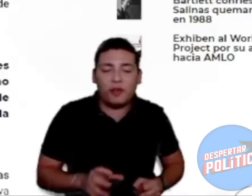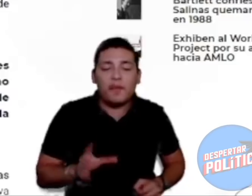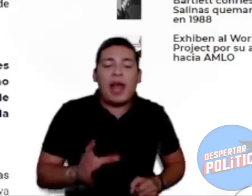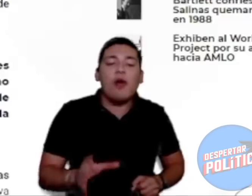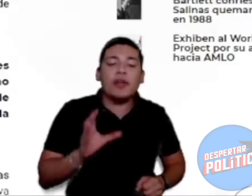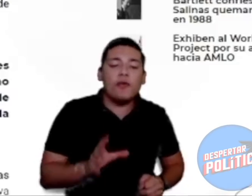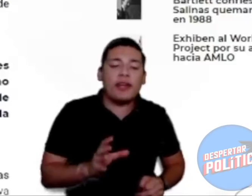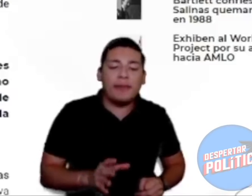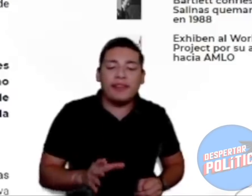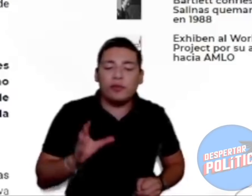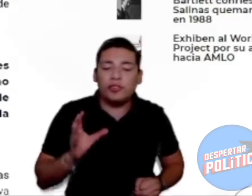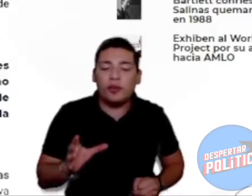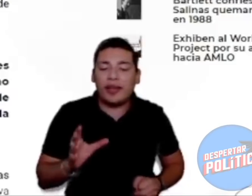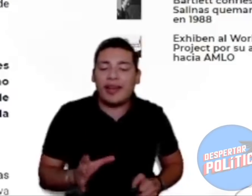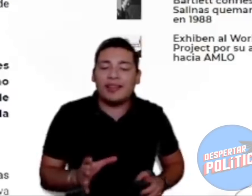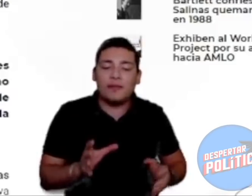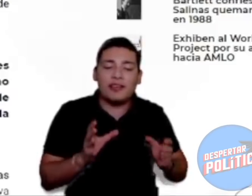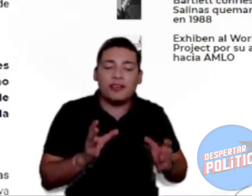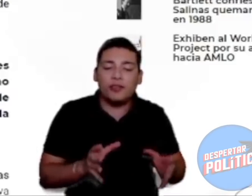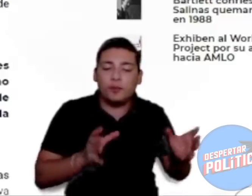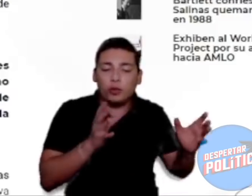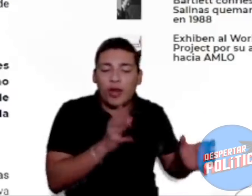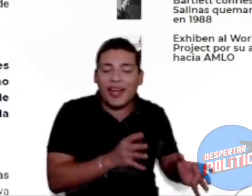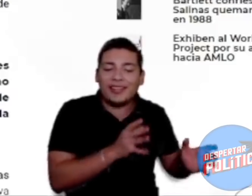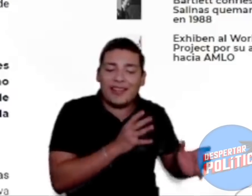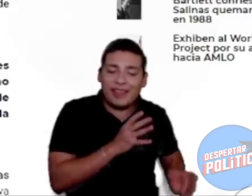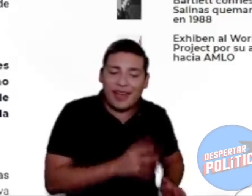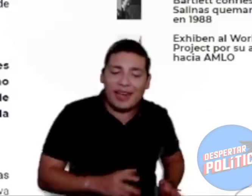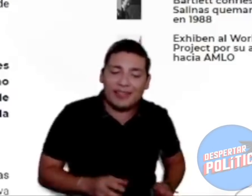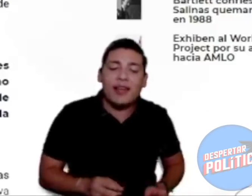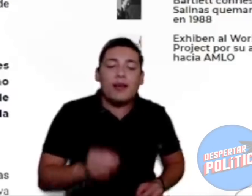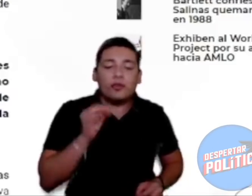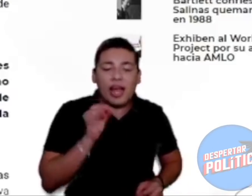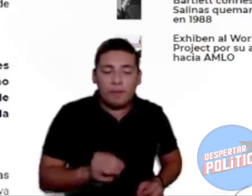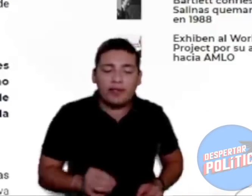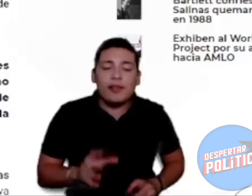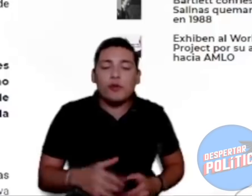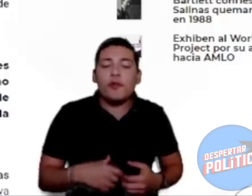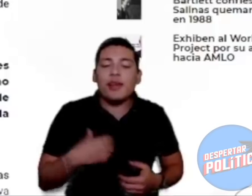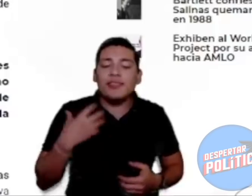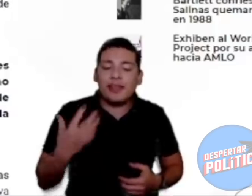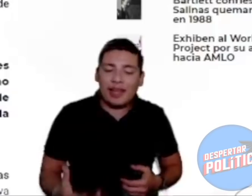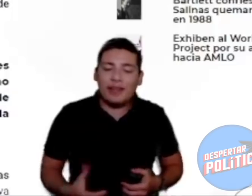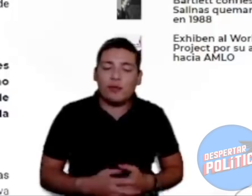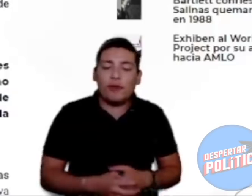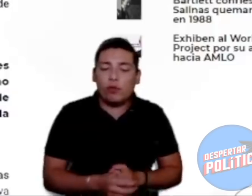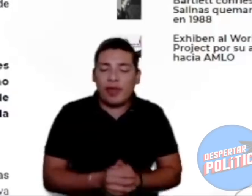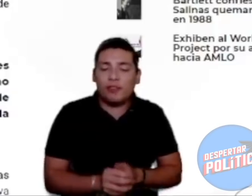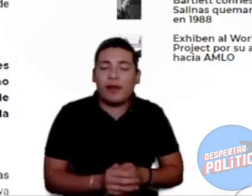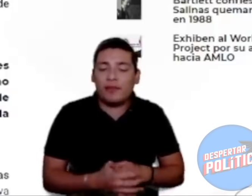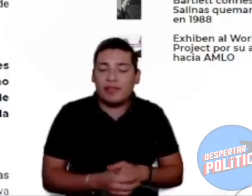de México, aunque únicamente consiguió crear las administraciones portuarias integrales. Los APIs son figuras estatales